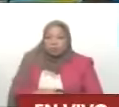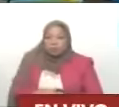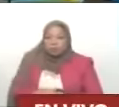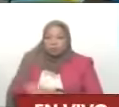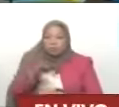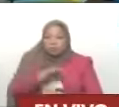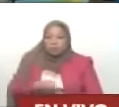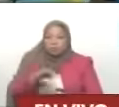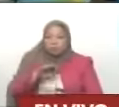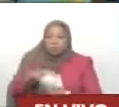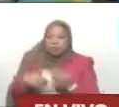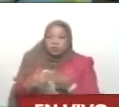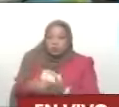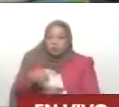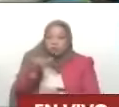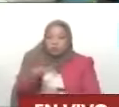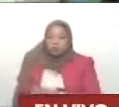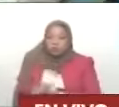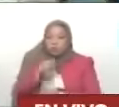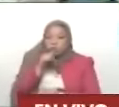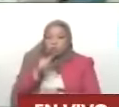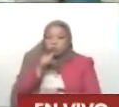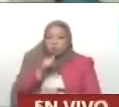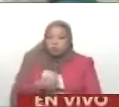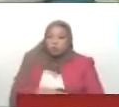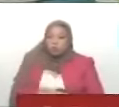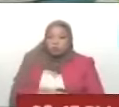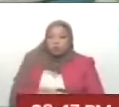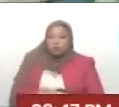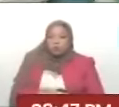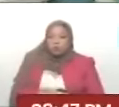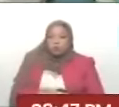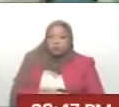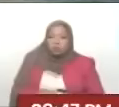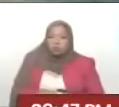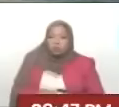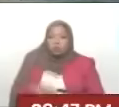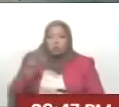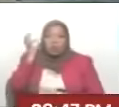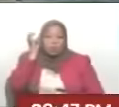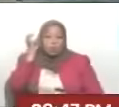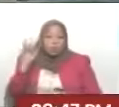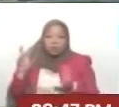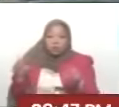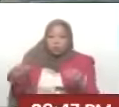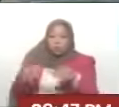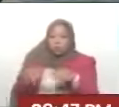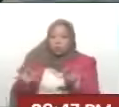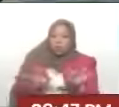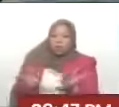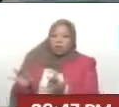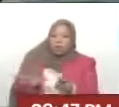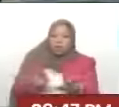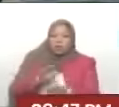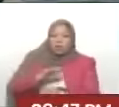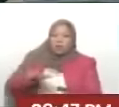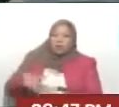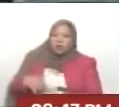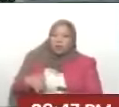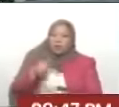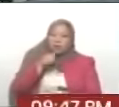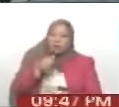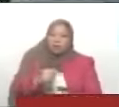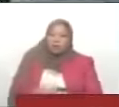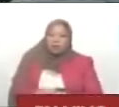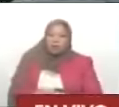de Génesis y de Camila Fabri, el nuevo grupo que se está preparando. ¿Qué sí. dice aquí conversadito